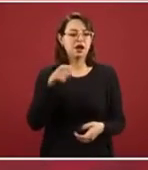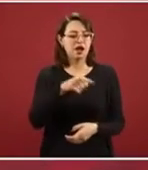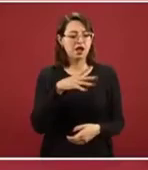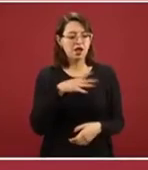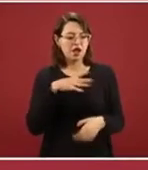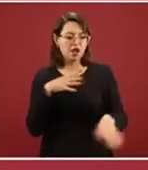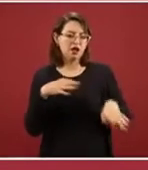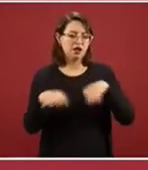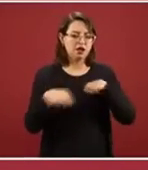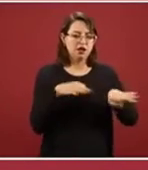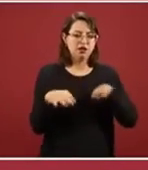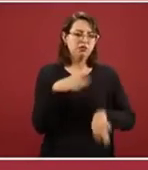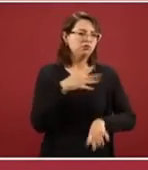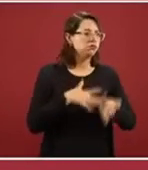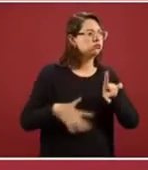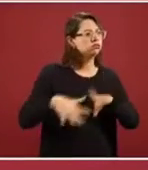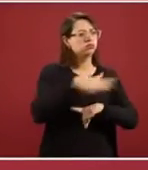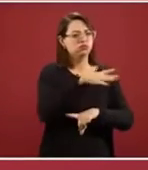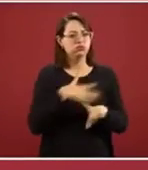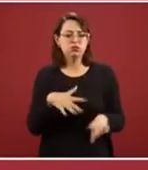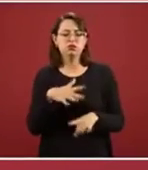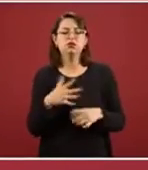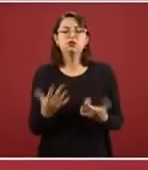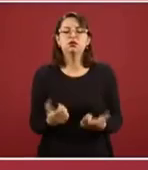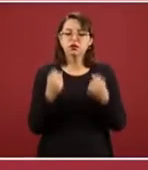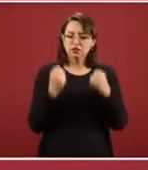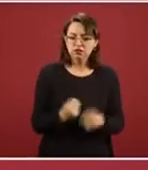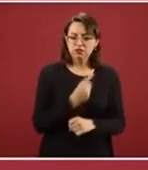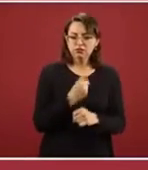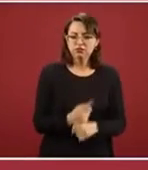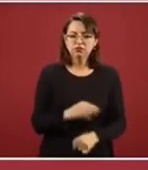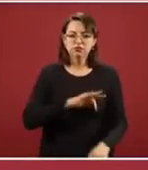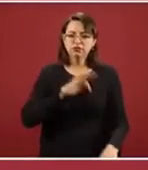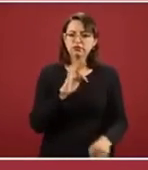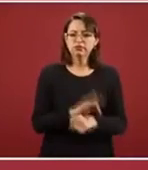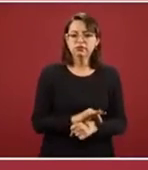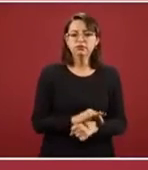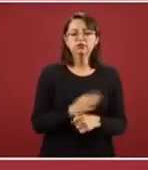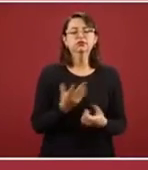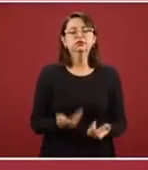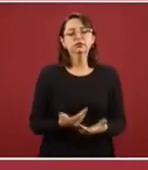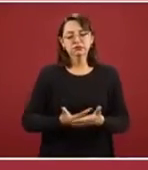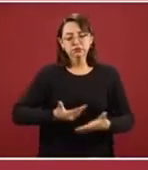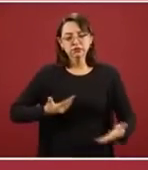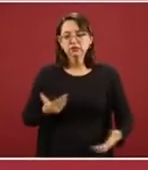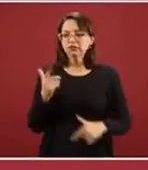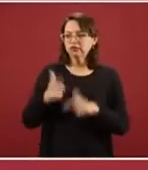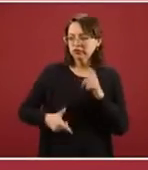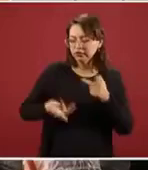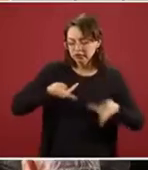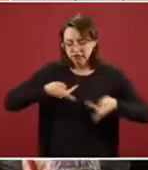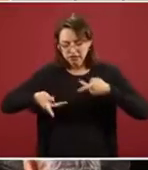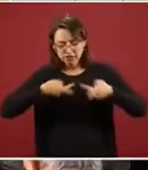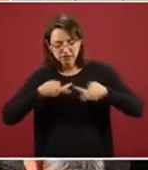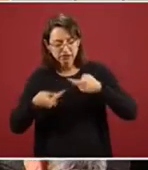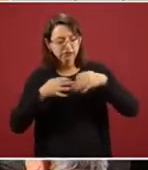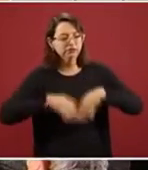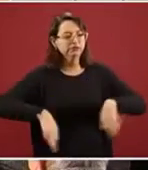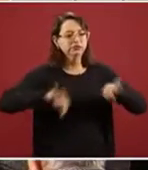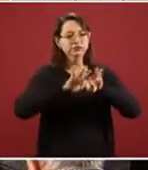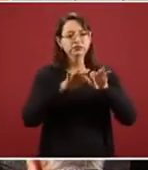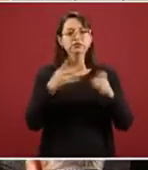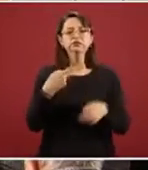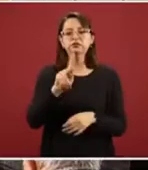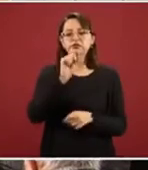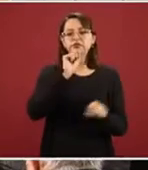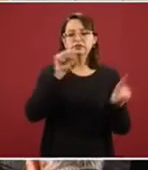ellos desempeñan sus labores se encuentren en condiciones de seguridad y tengan protocolos de prevención y de preparación, es muy importante.